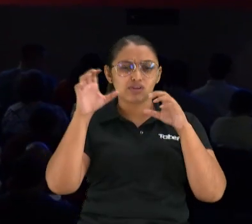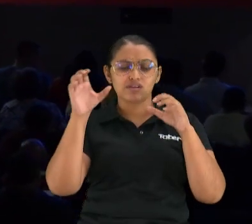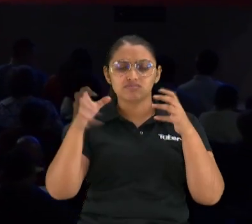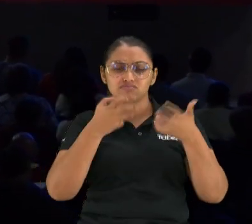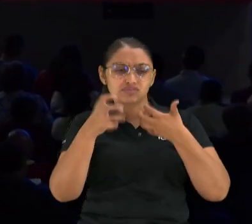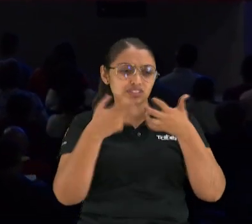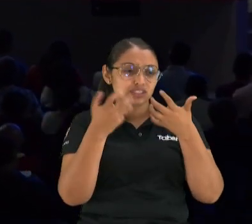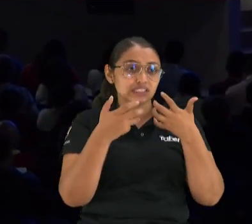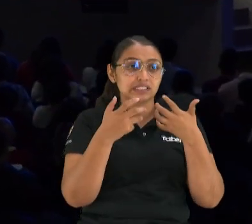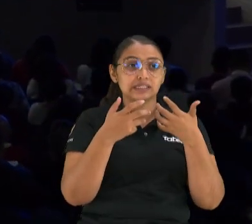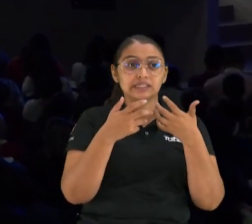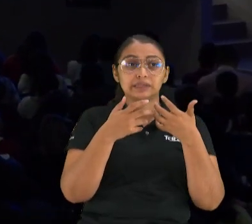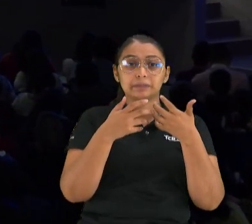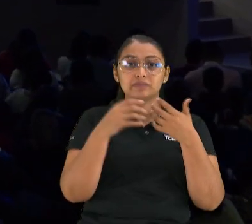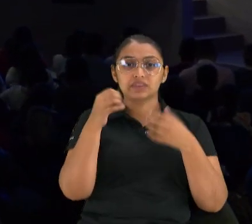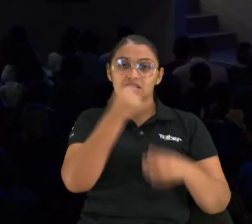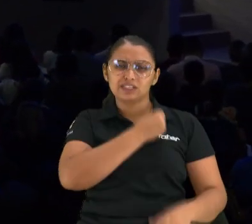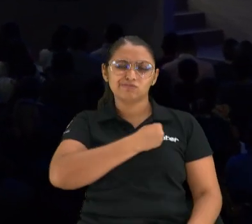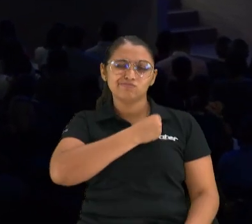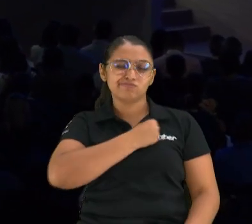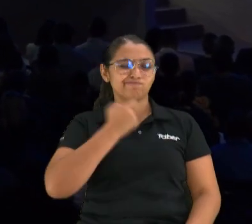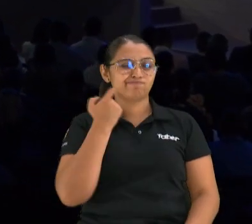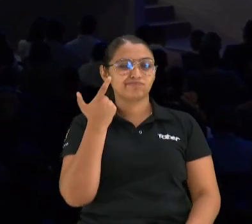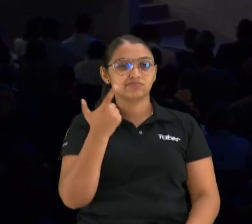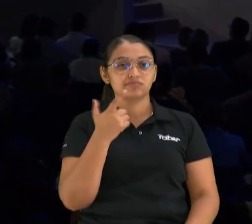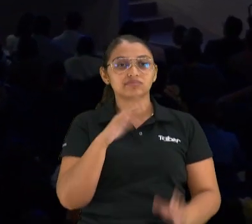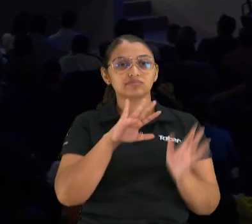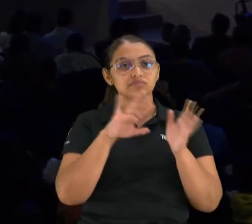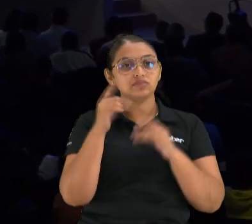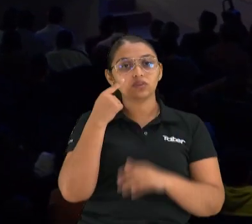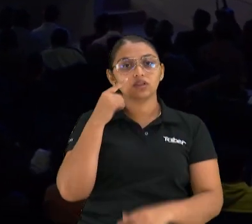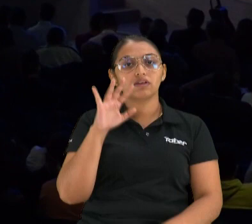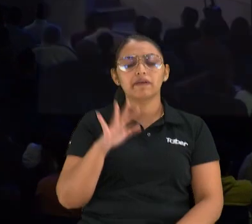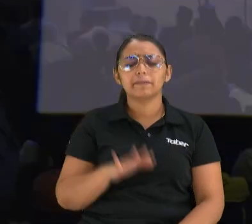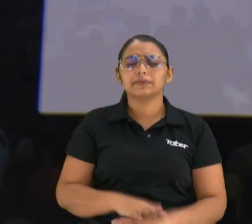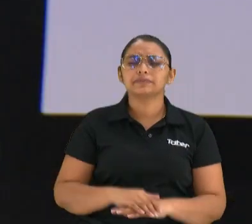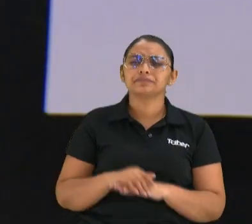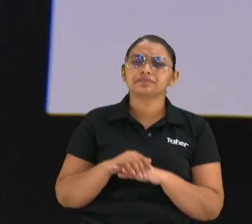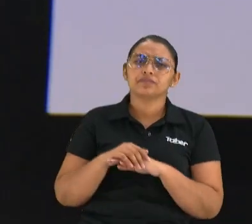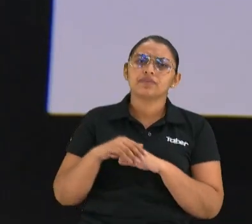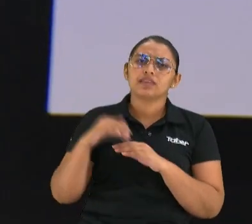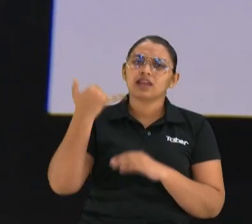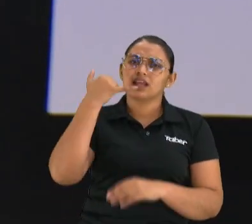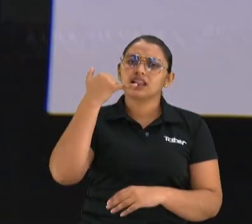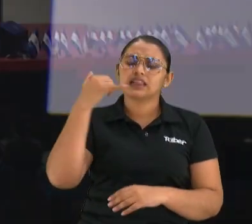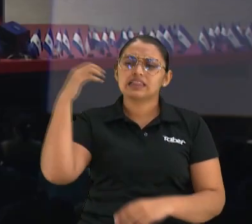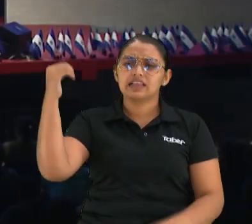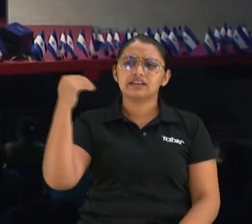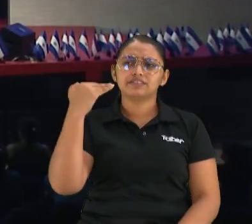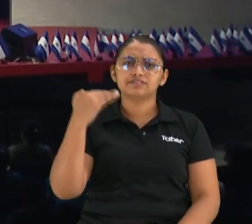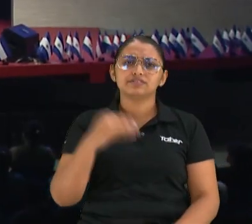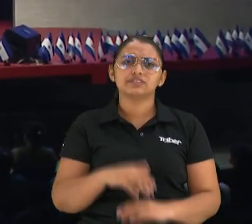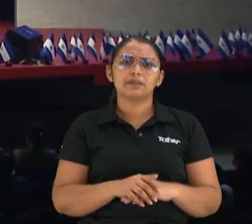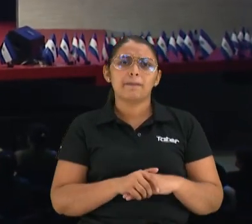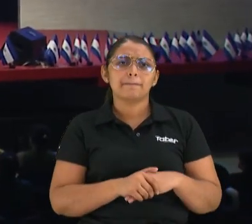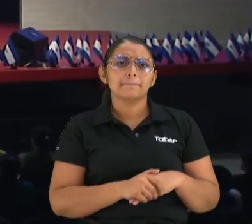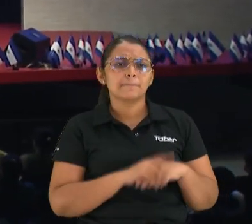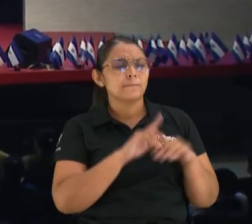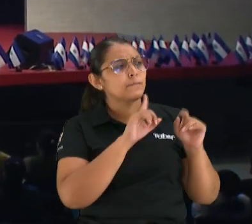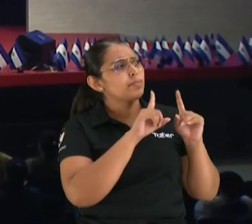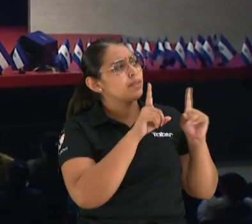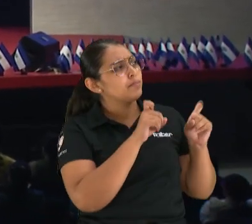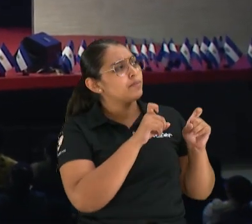y me dice pastor tenemos las soluciones que usted necesita tenemos todas las cosas que usted mi hermano Lo que después de todo este discurso romántico cuando me va a traer el